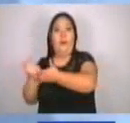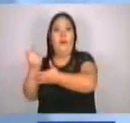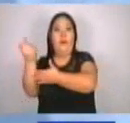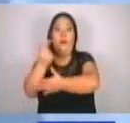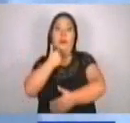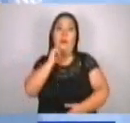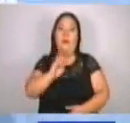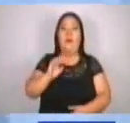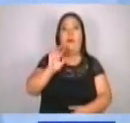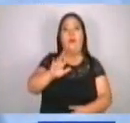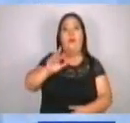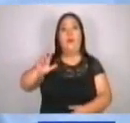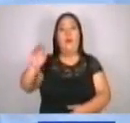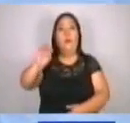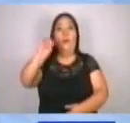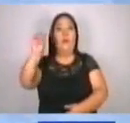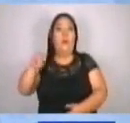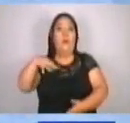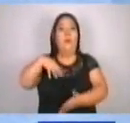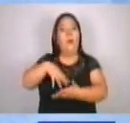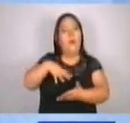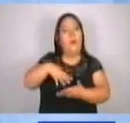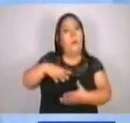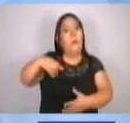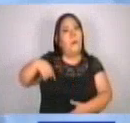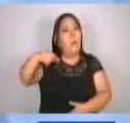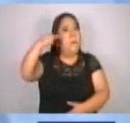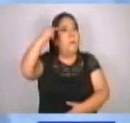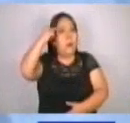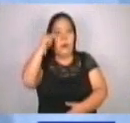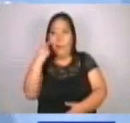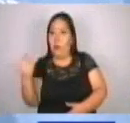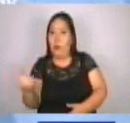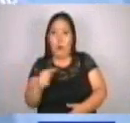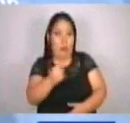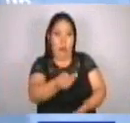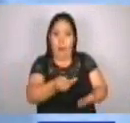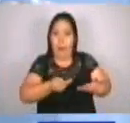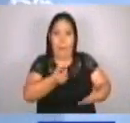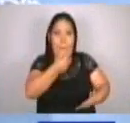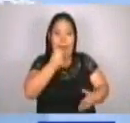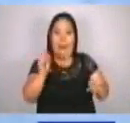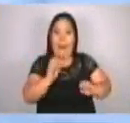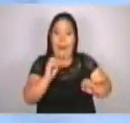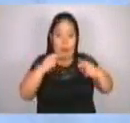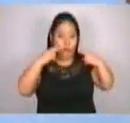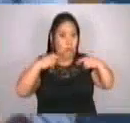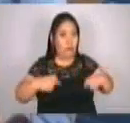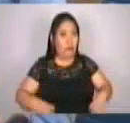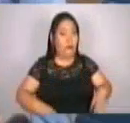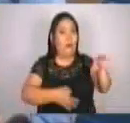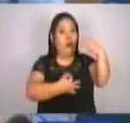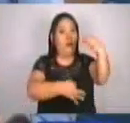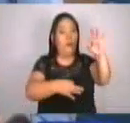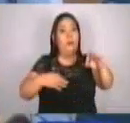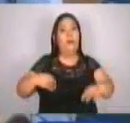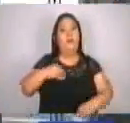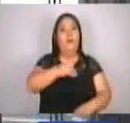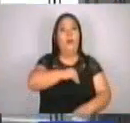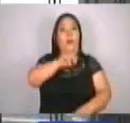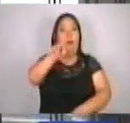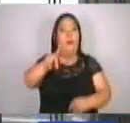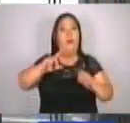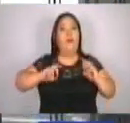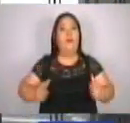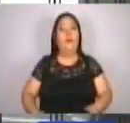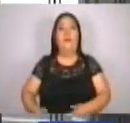53 por de la población afirmó que no recibe todos los medicamentos que le setan en los centros médicos públicos